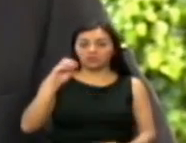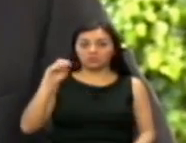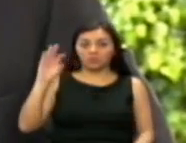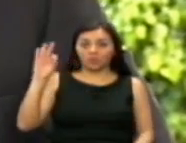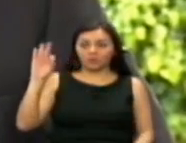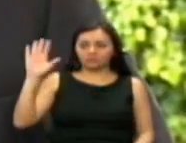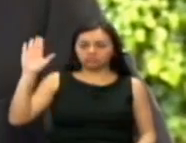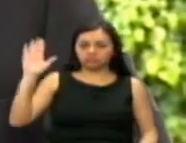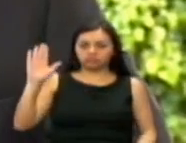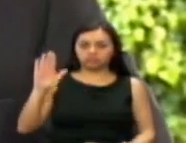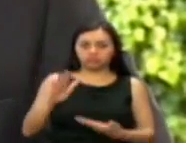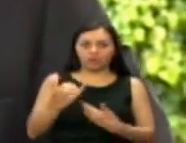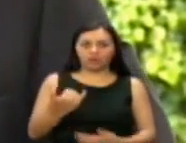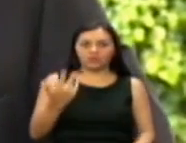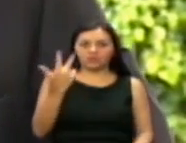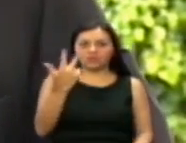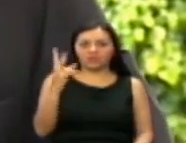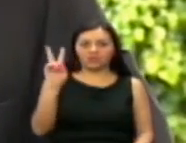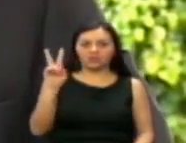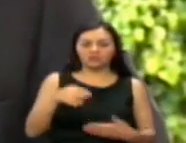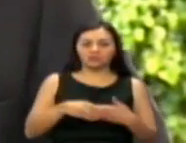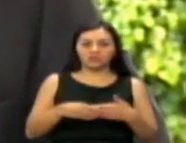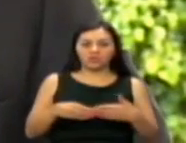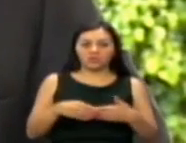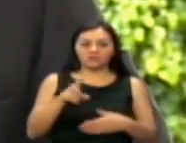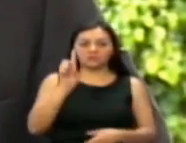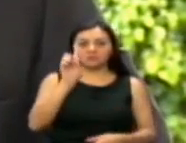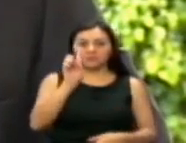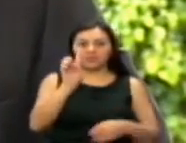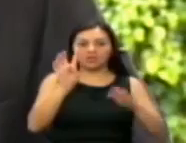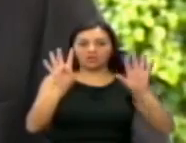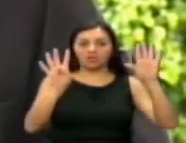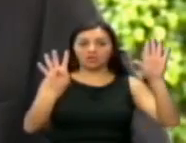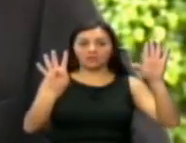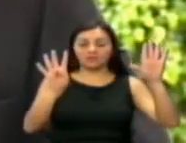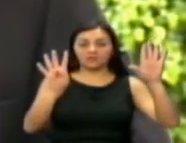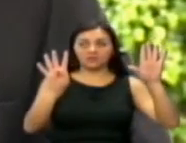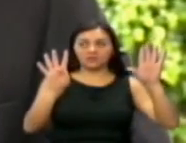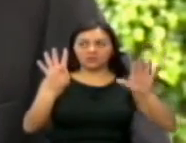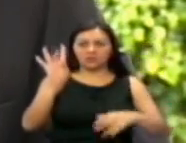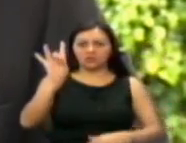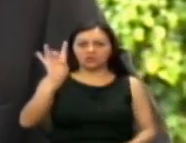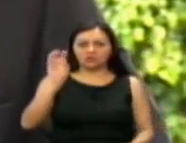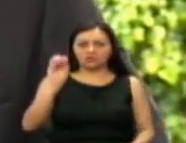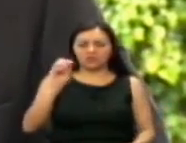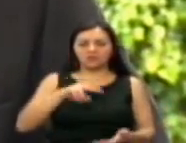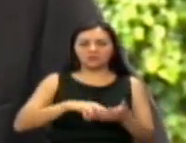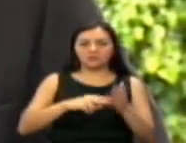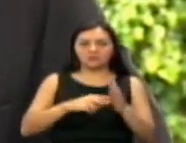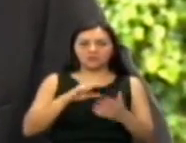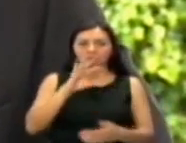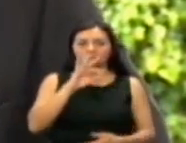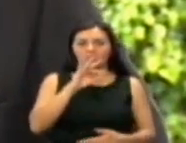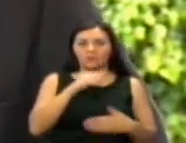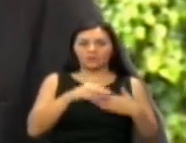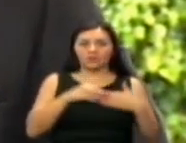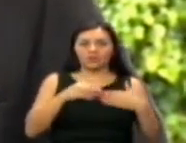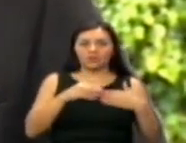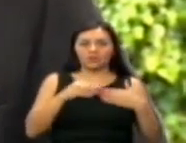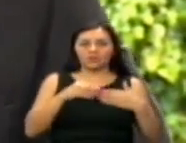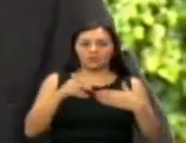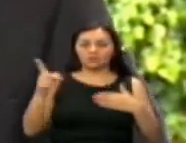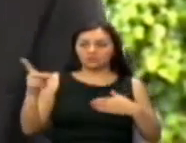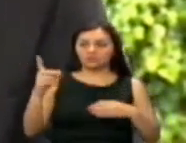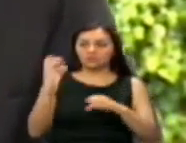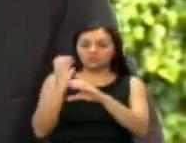valor del año 1980... eso significaría $8 o $9 por barril. Si mi asistente me lo saca una tasa de descuento del